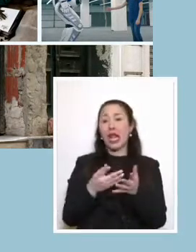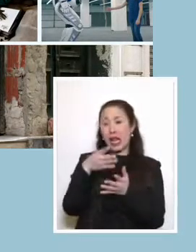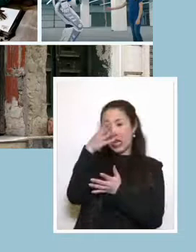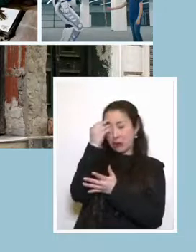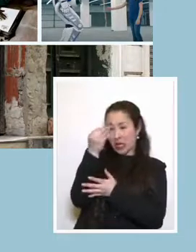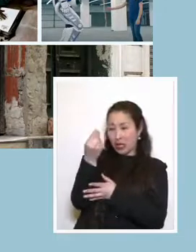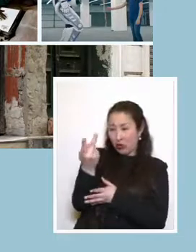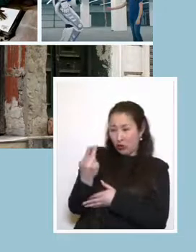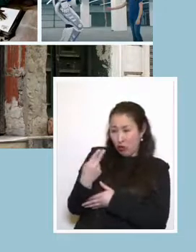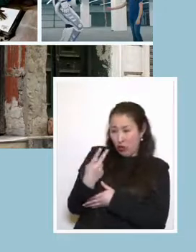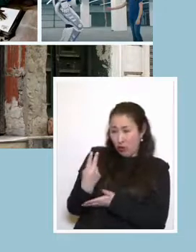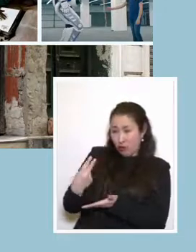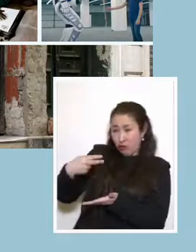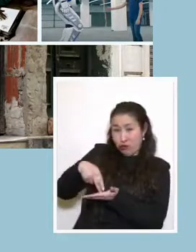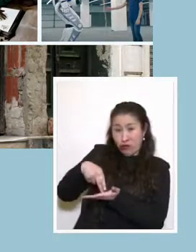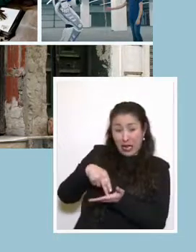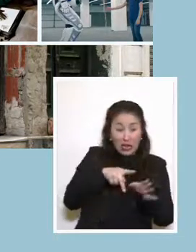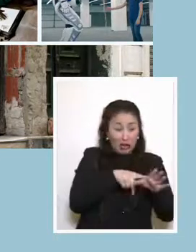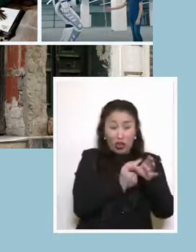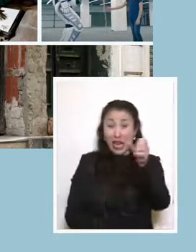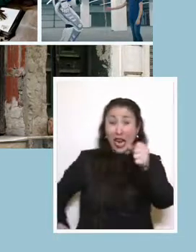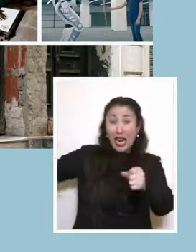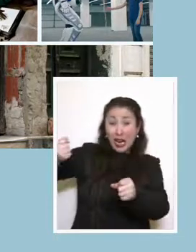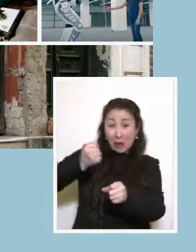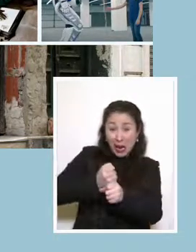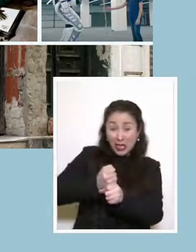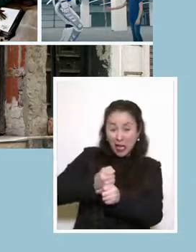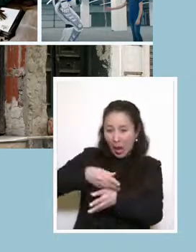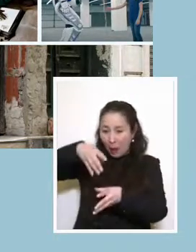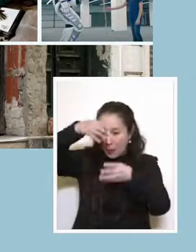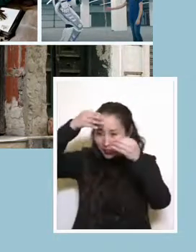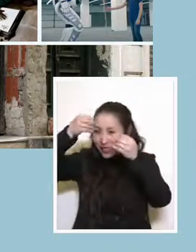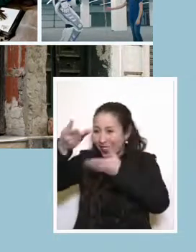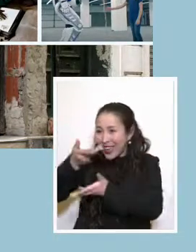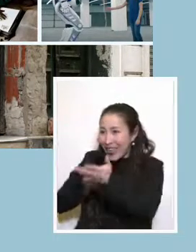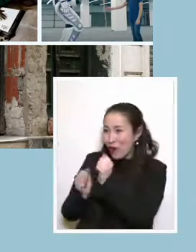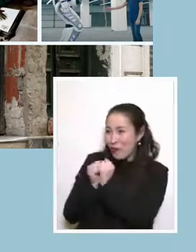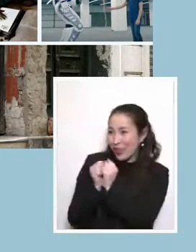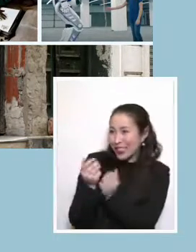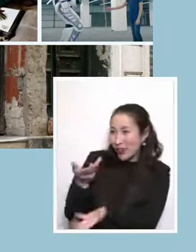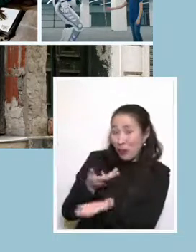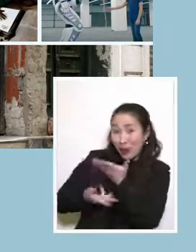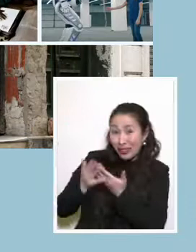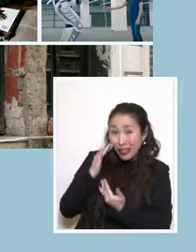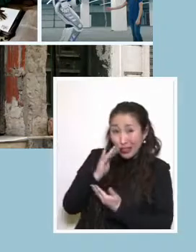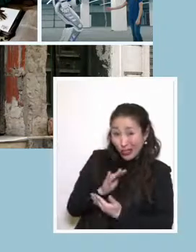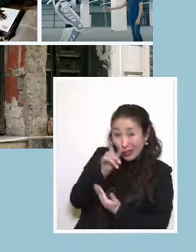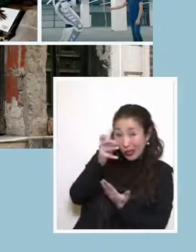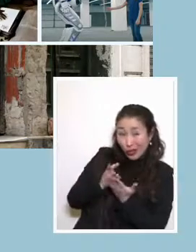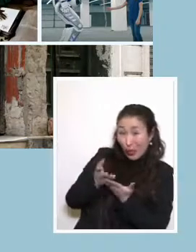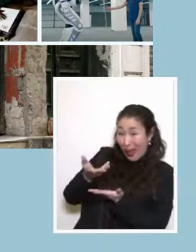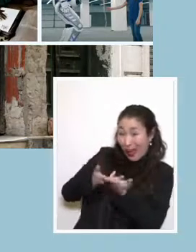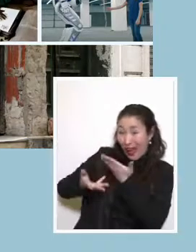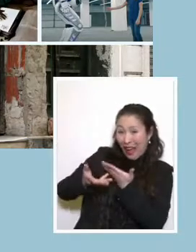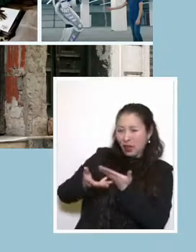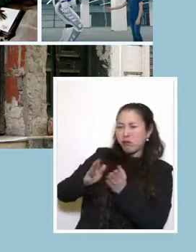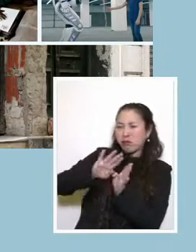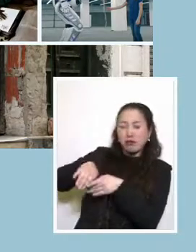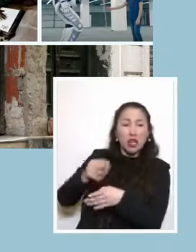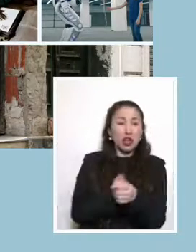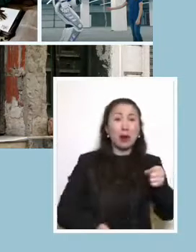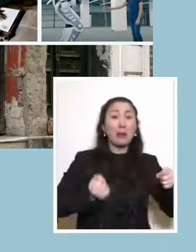experiencia presencial en el aula, del aprendizaje entre pares y este lugar de protección y